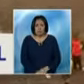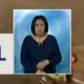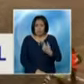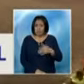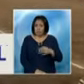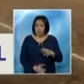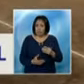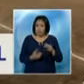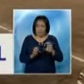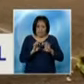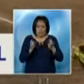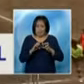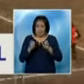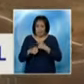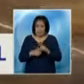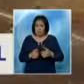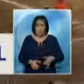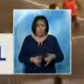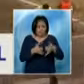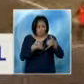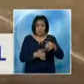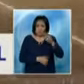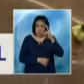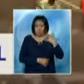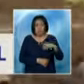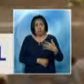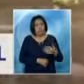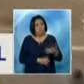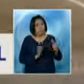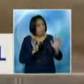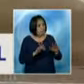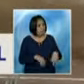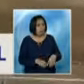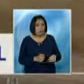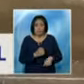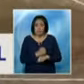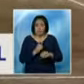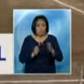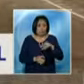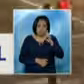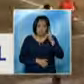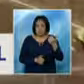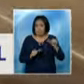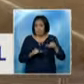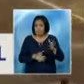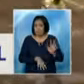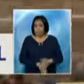Varios de los equipos que participan en la Copa Perú siguen dejando mal parado al fútbol de nuestro país.